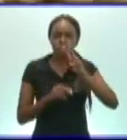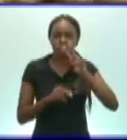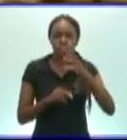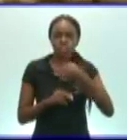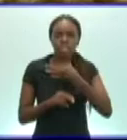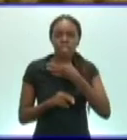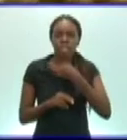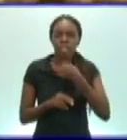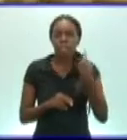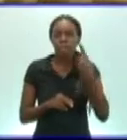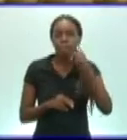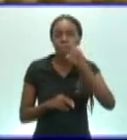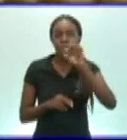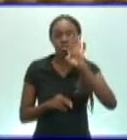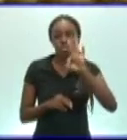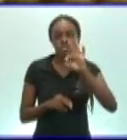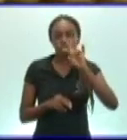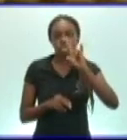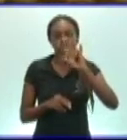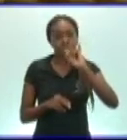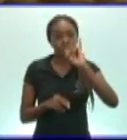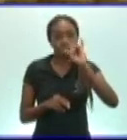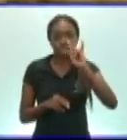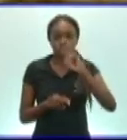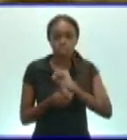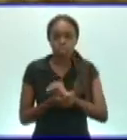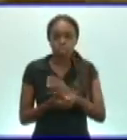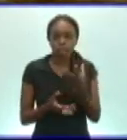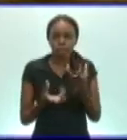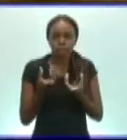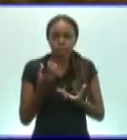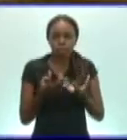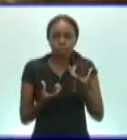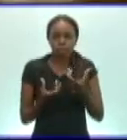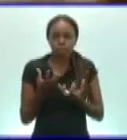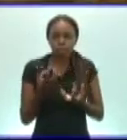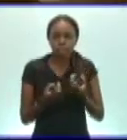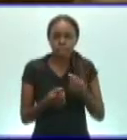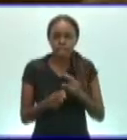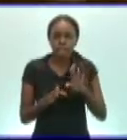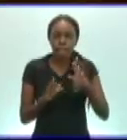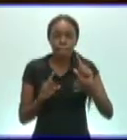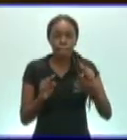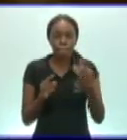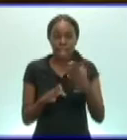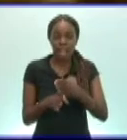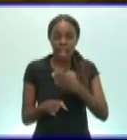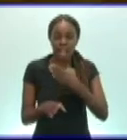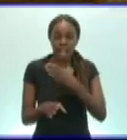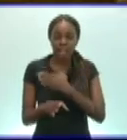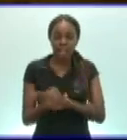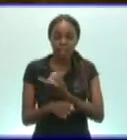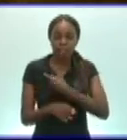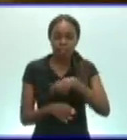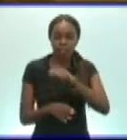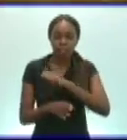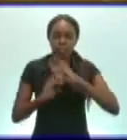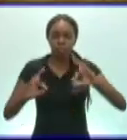de 1869, de incendiar Bayamo antes de que volviera a caer en manos de los